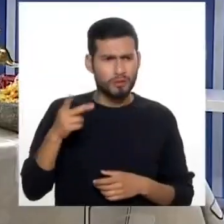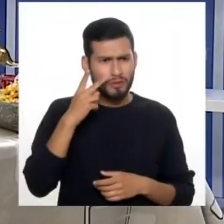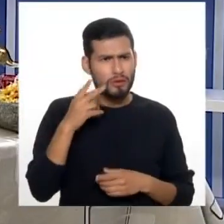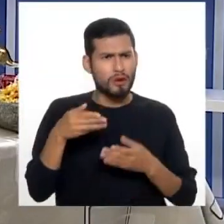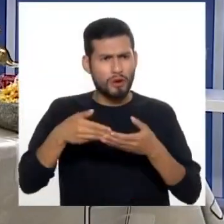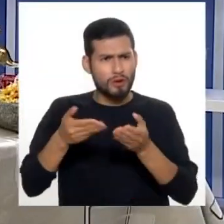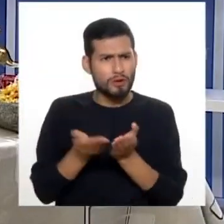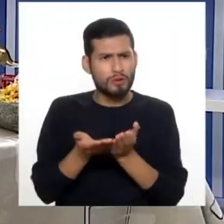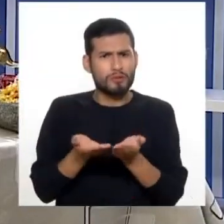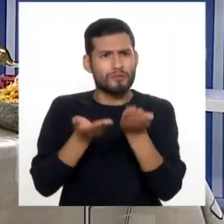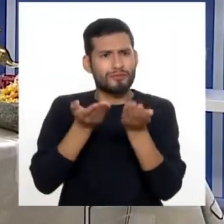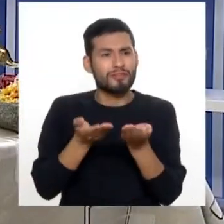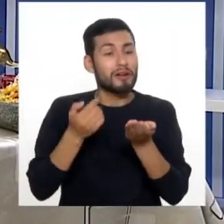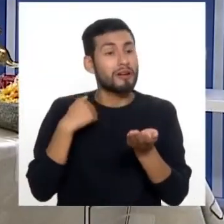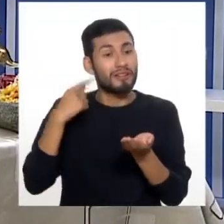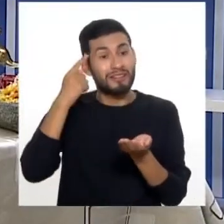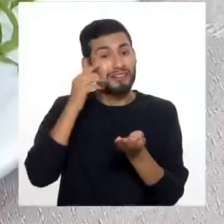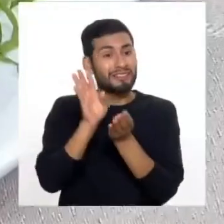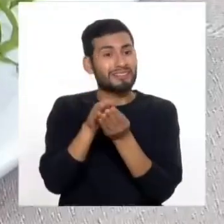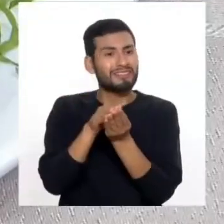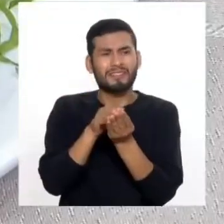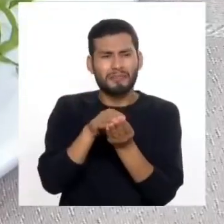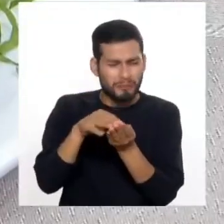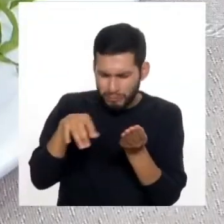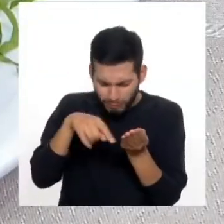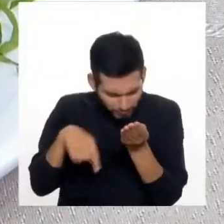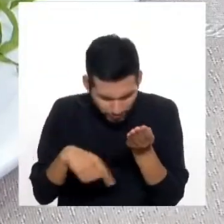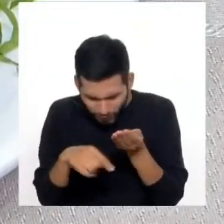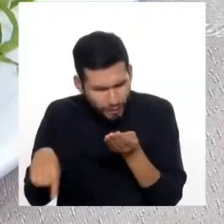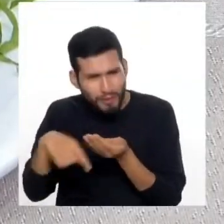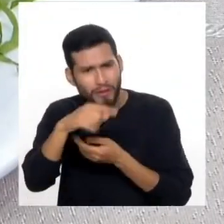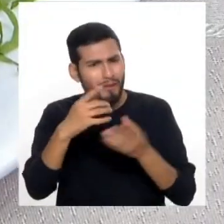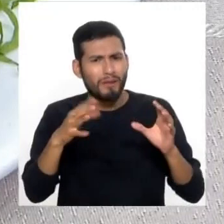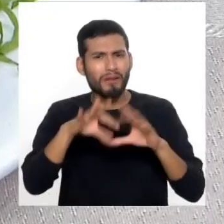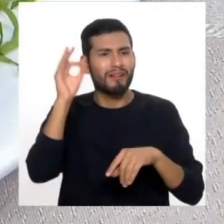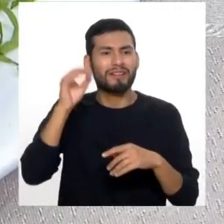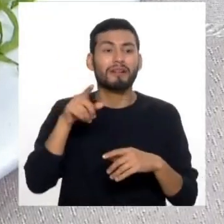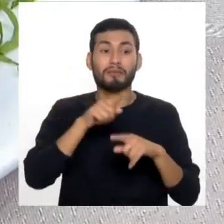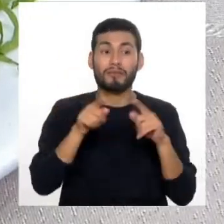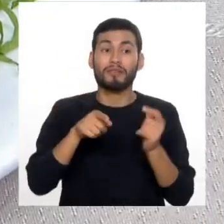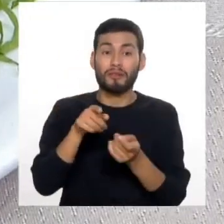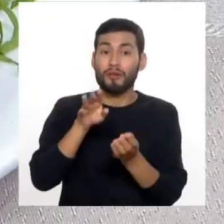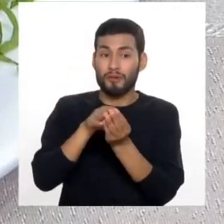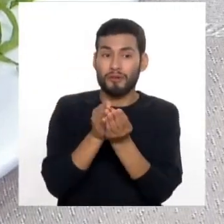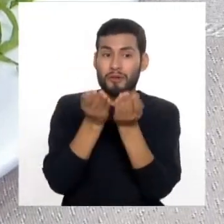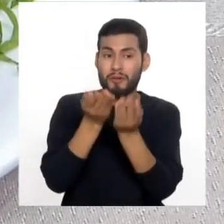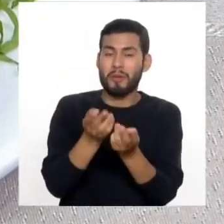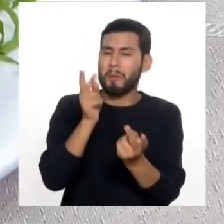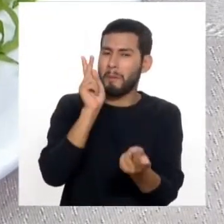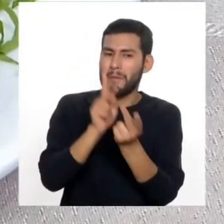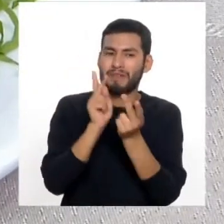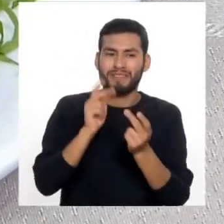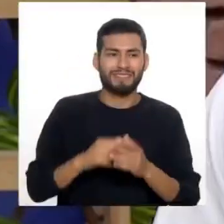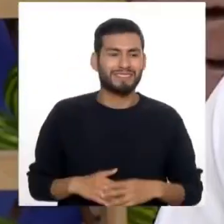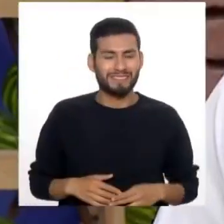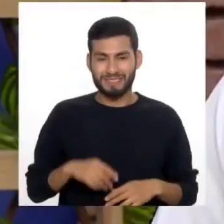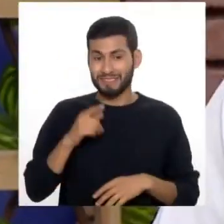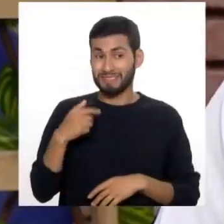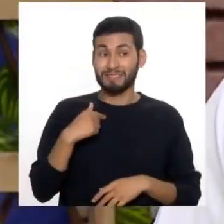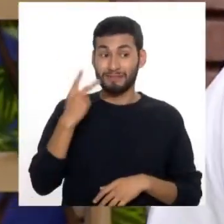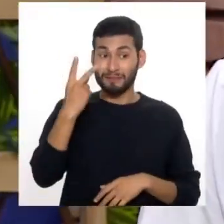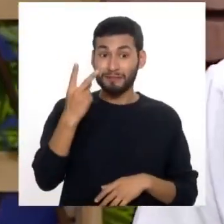el chorito arriba, porque a veces uno pide choritos a la chalaca y no encuentras el chorito, pero acá aquí lo está perfecto. Claro, porque estamos en nuestra